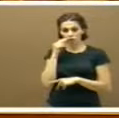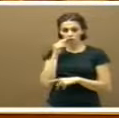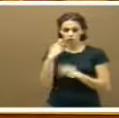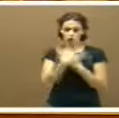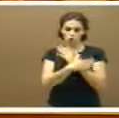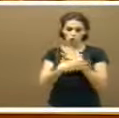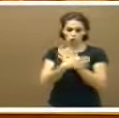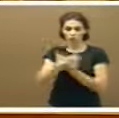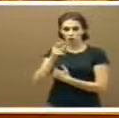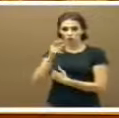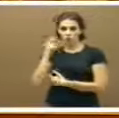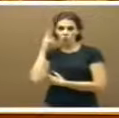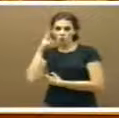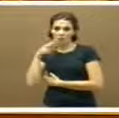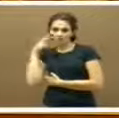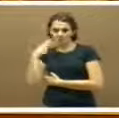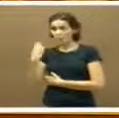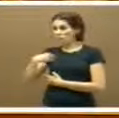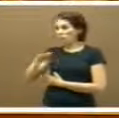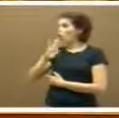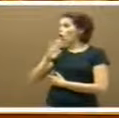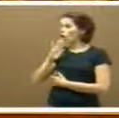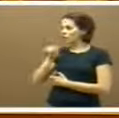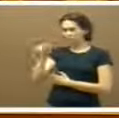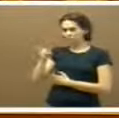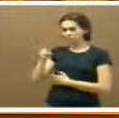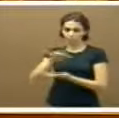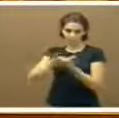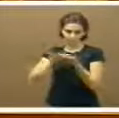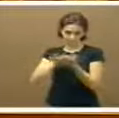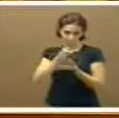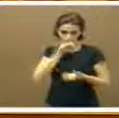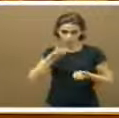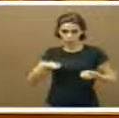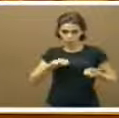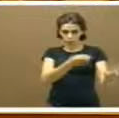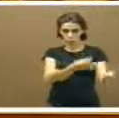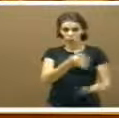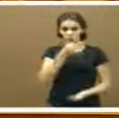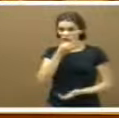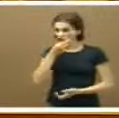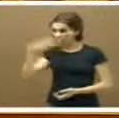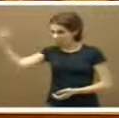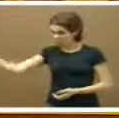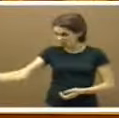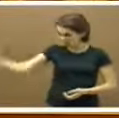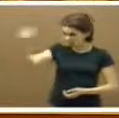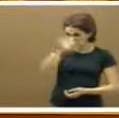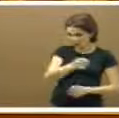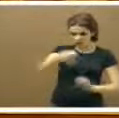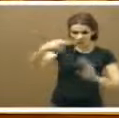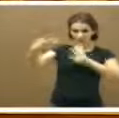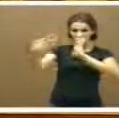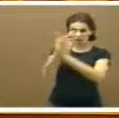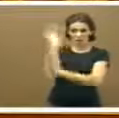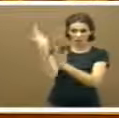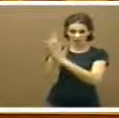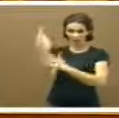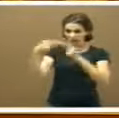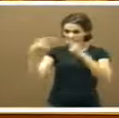Fernández Vara, como usted bien ha señalado. Y a un letrán aquí para comparecer y que nos expliquen el